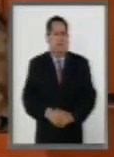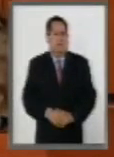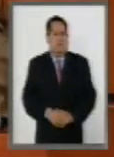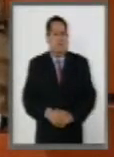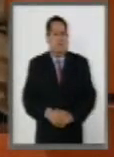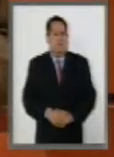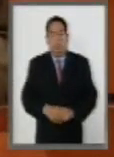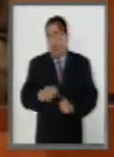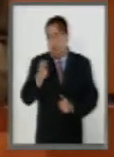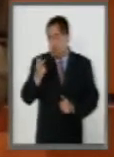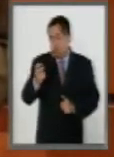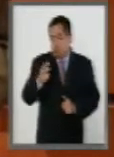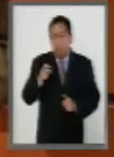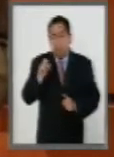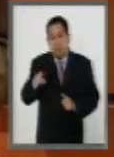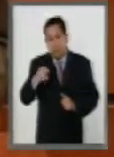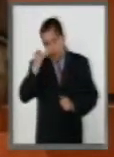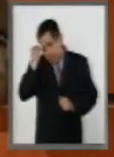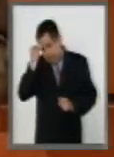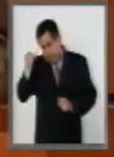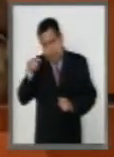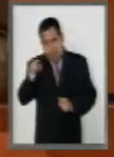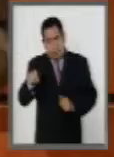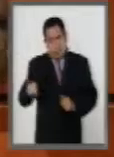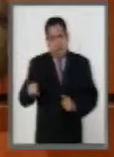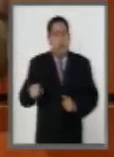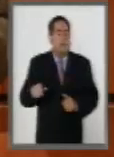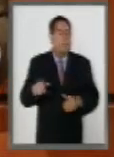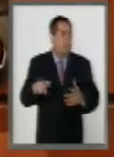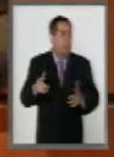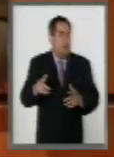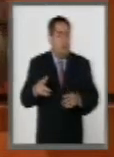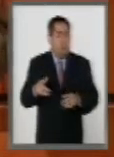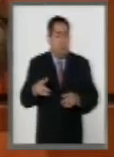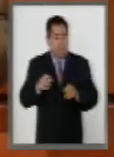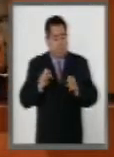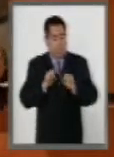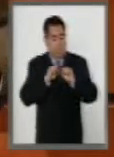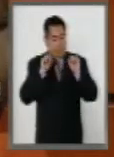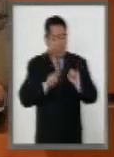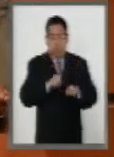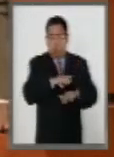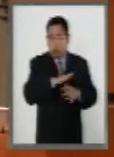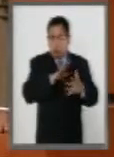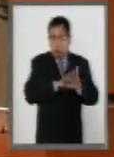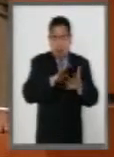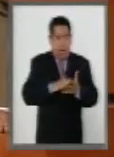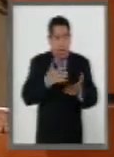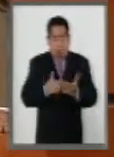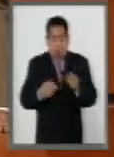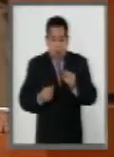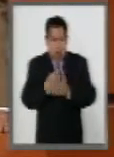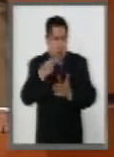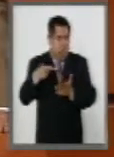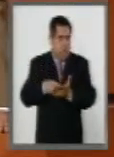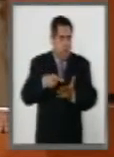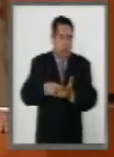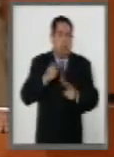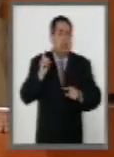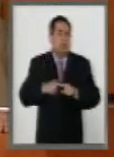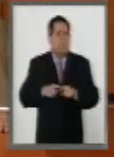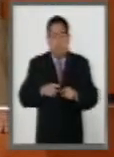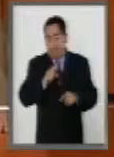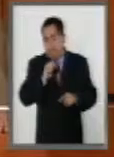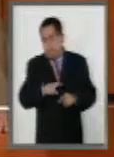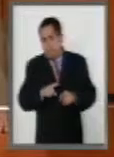Esto plantea que el sistema penitenciario ahora tiene ese